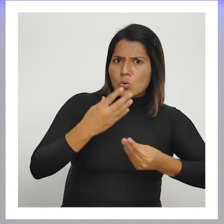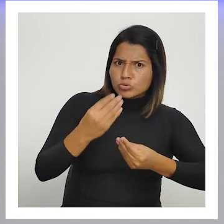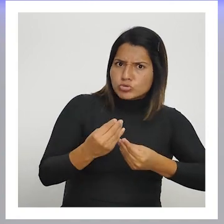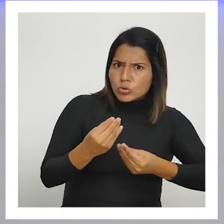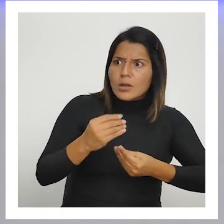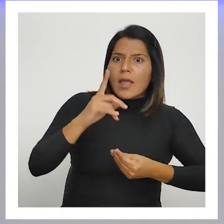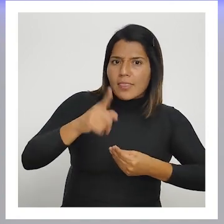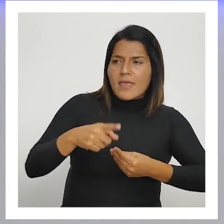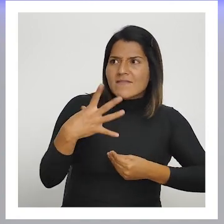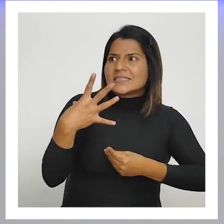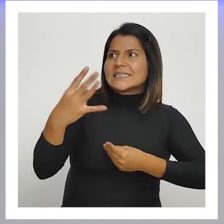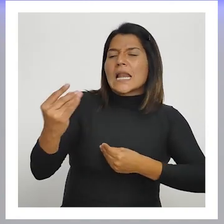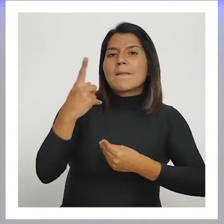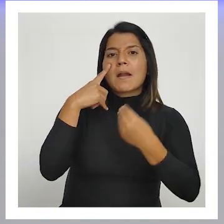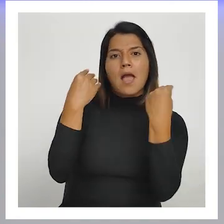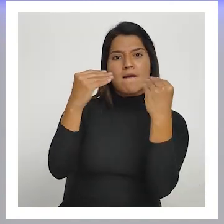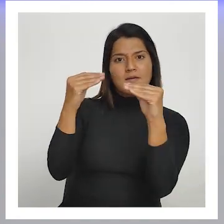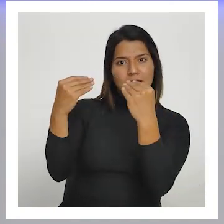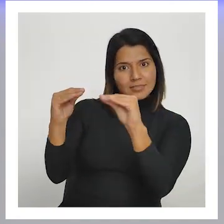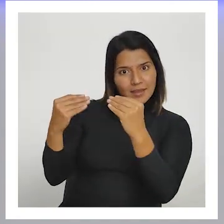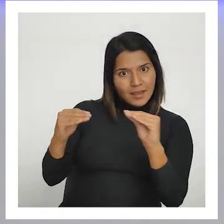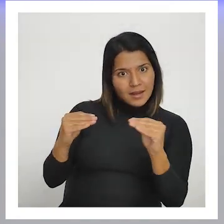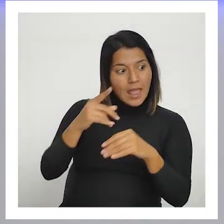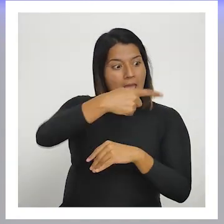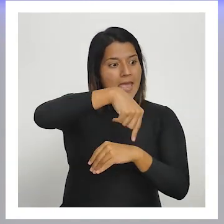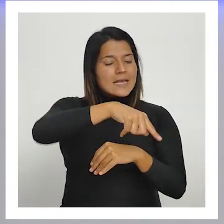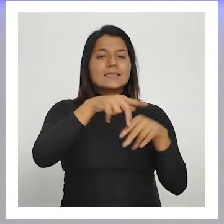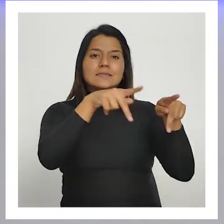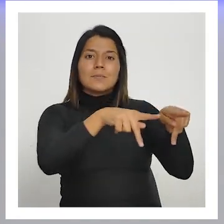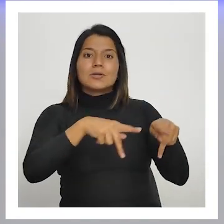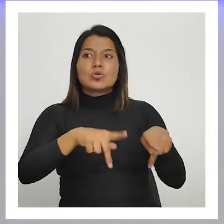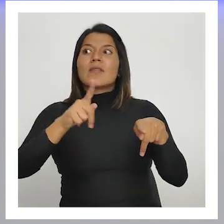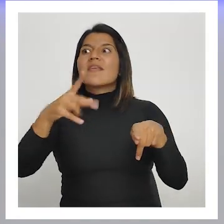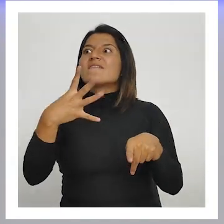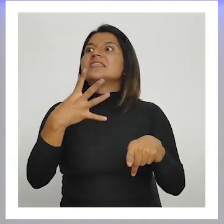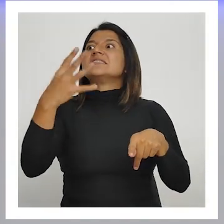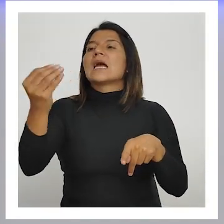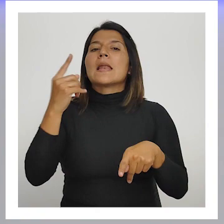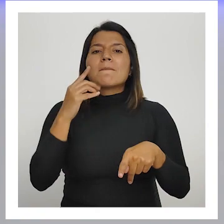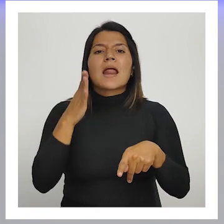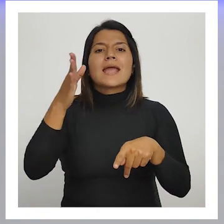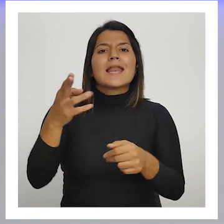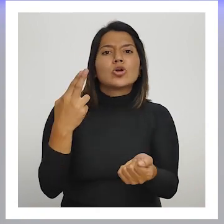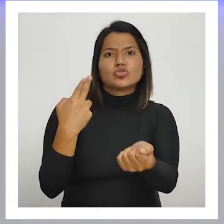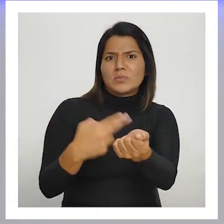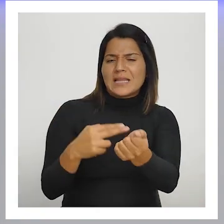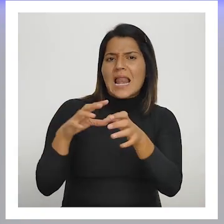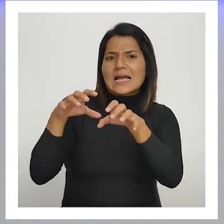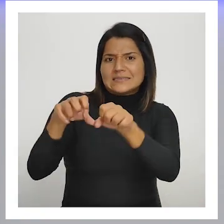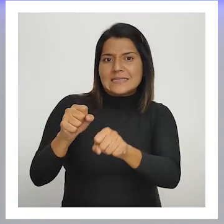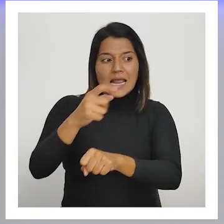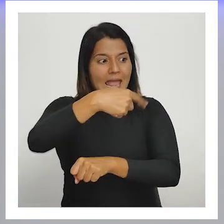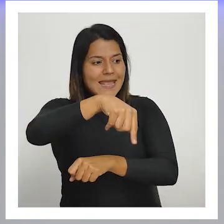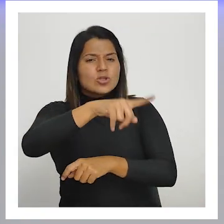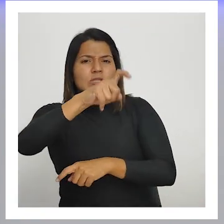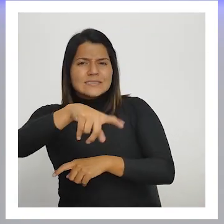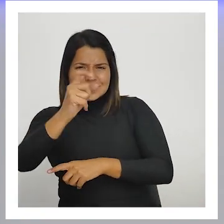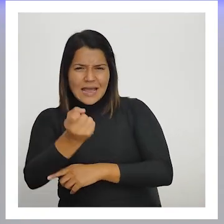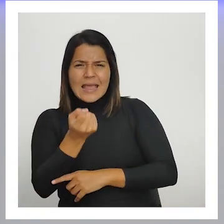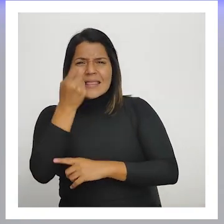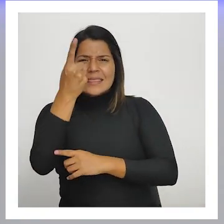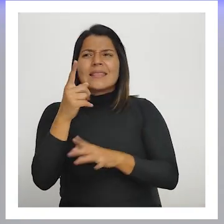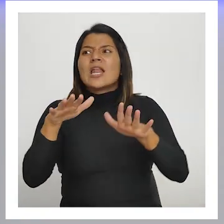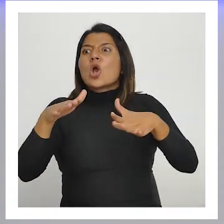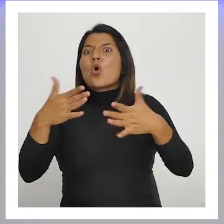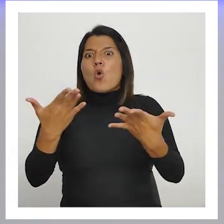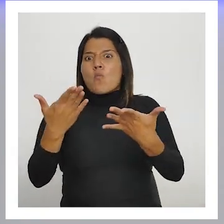a vender, tiene gente que tiene que salir a hospitales, a citas y a una serie de cosas y necesita entender la dinámica